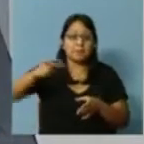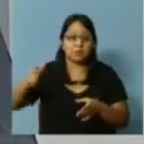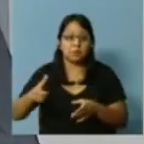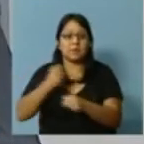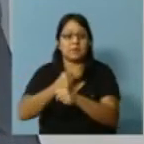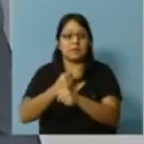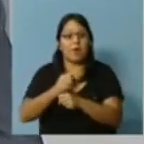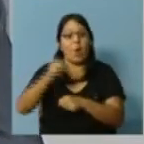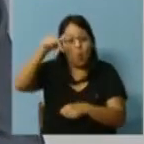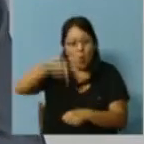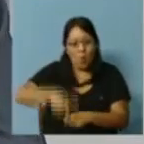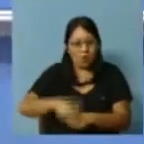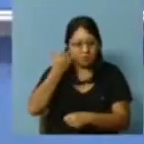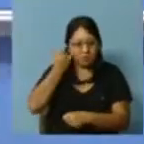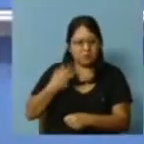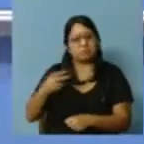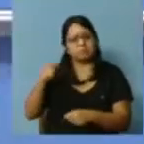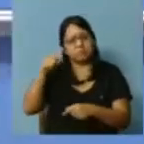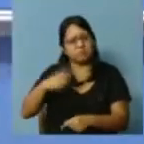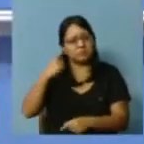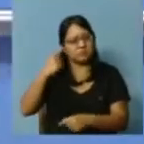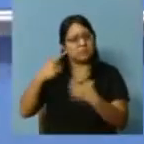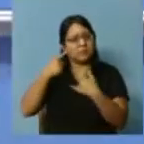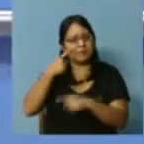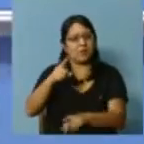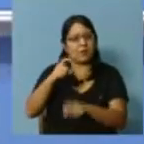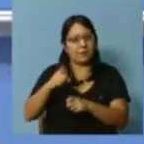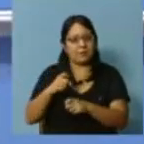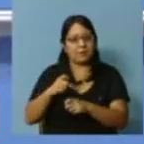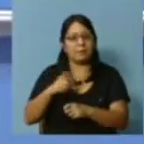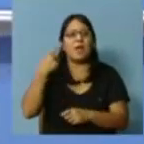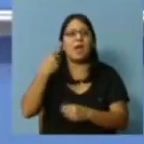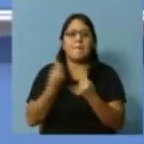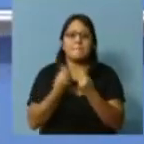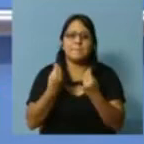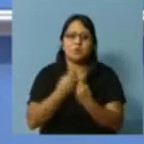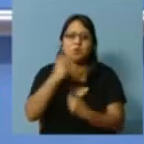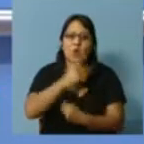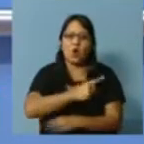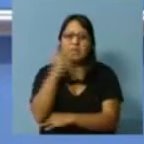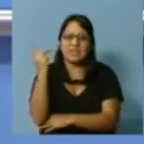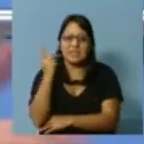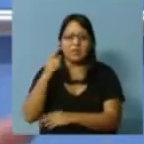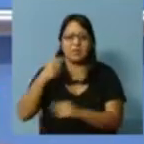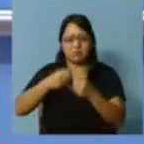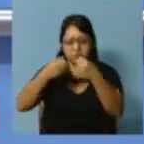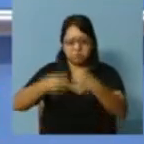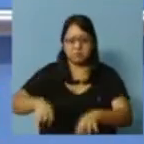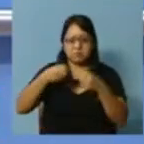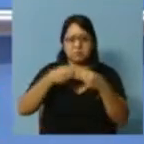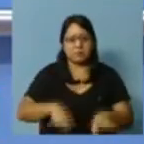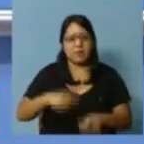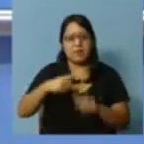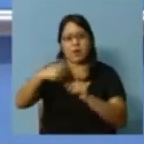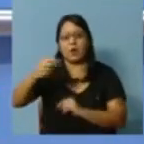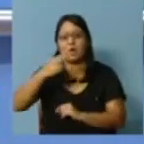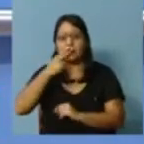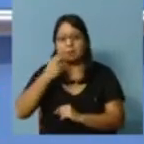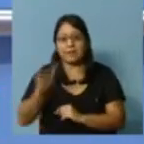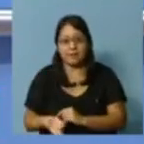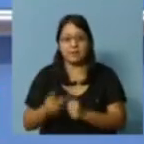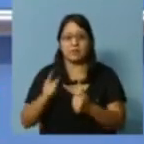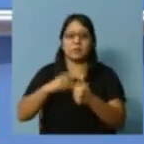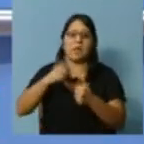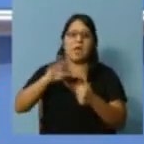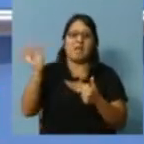como vemos una caída que estamos viendo no solamente en los kilos que hemos tenido que tener este año producto de las cuestiones no solamente